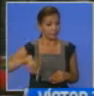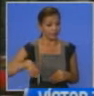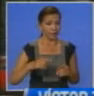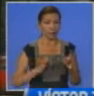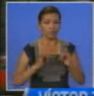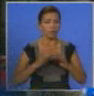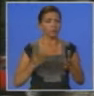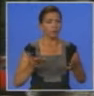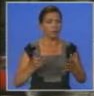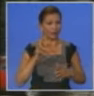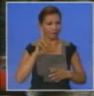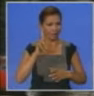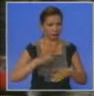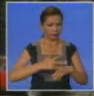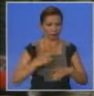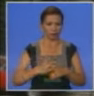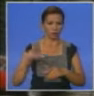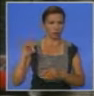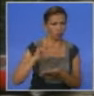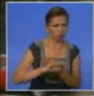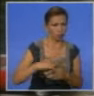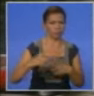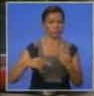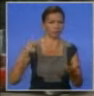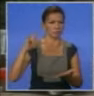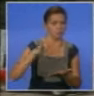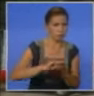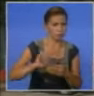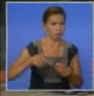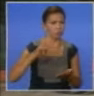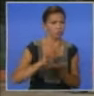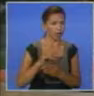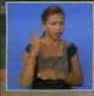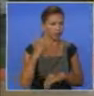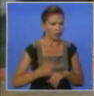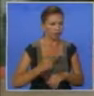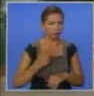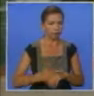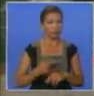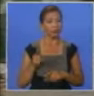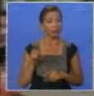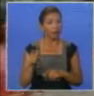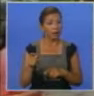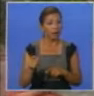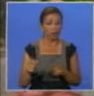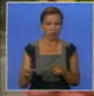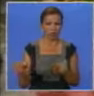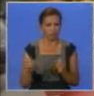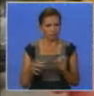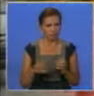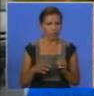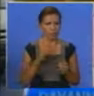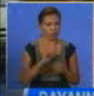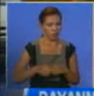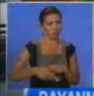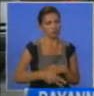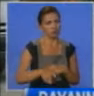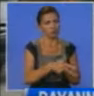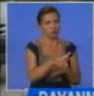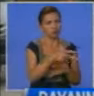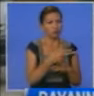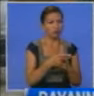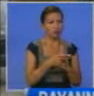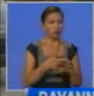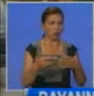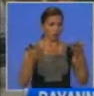aterriza. Los mexicanos fueron trasladados desde Allangue en una camioneta hasta esta casa, en la 10ª etapa de la ciudadela La